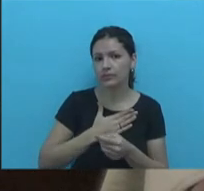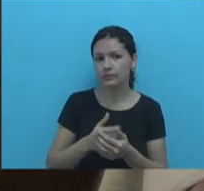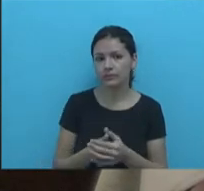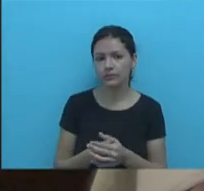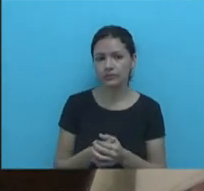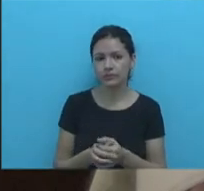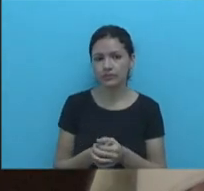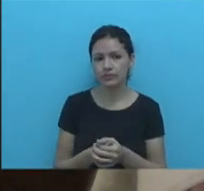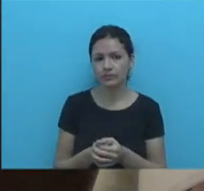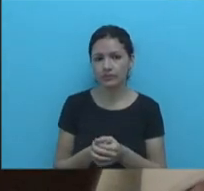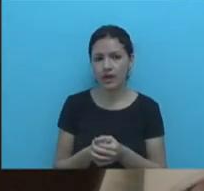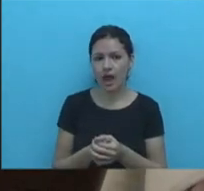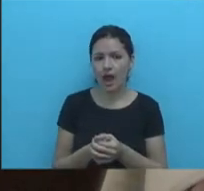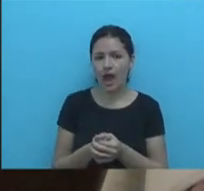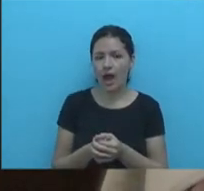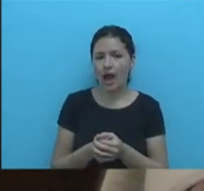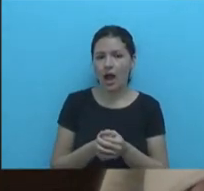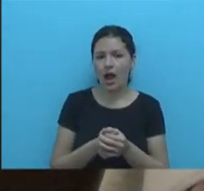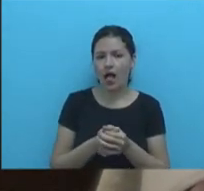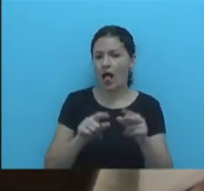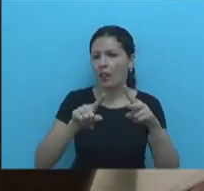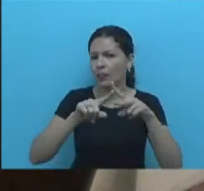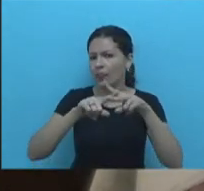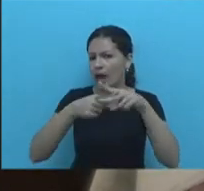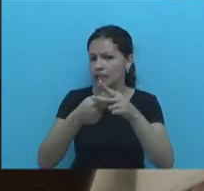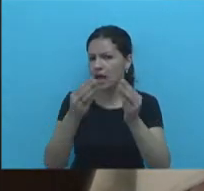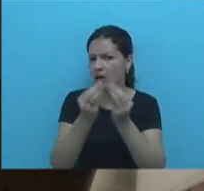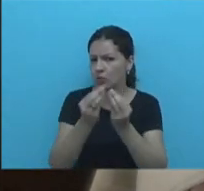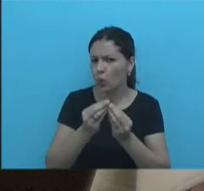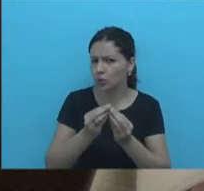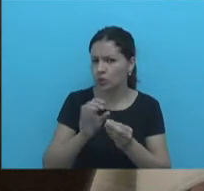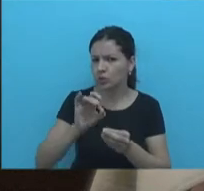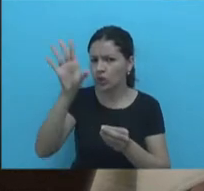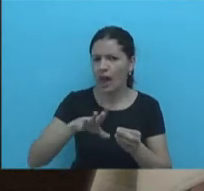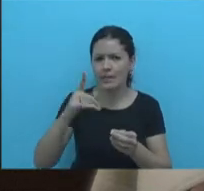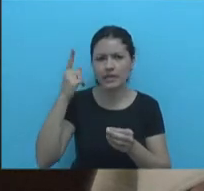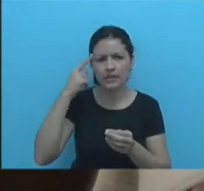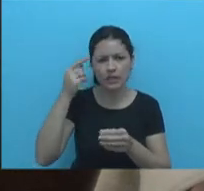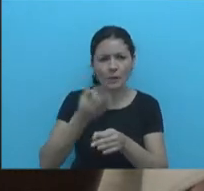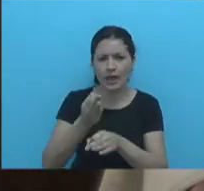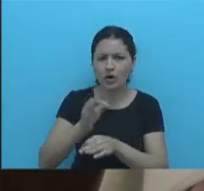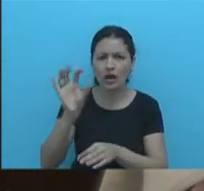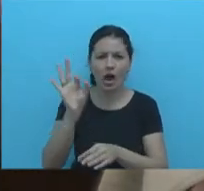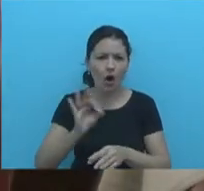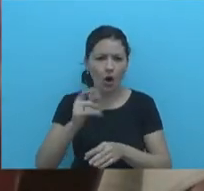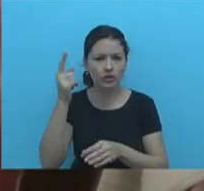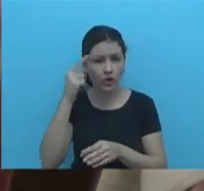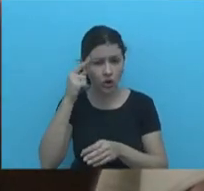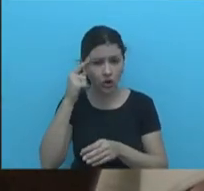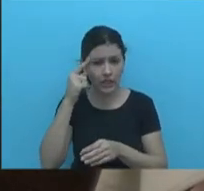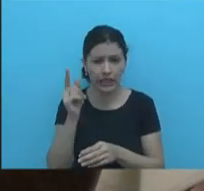varias talleres en uno solo, no psicopedagogía y psicología. Gracias, señor presidente.